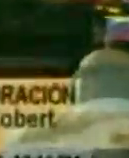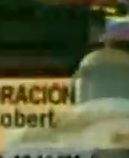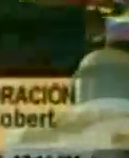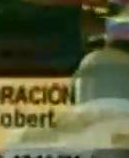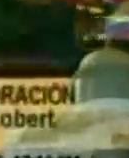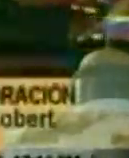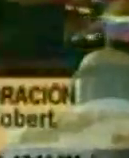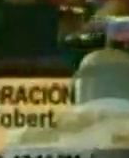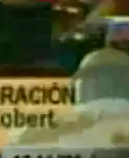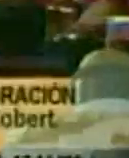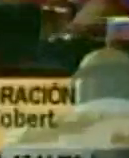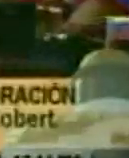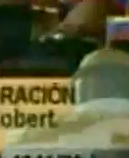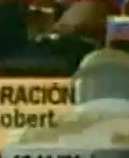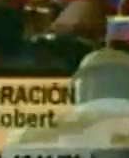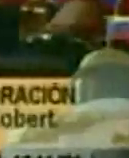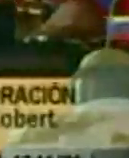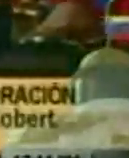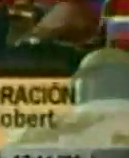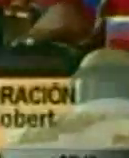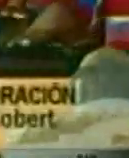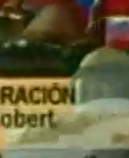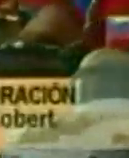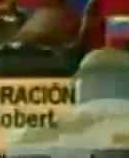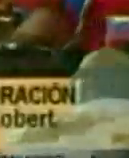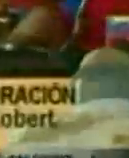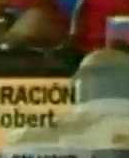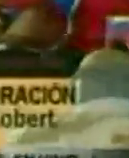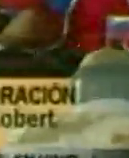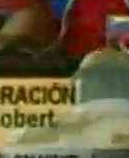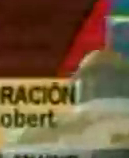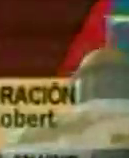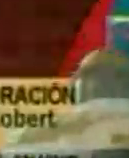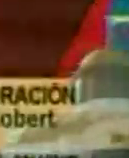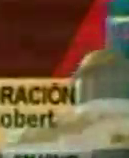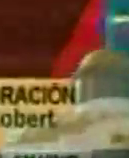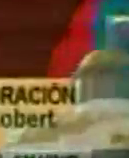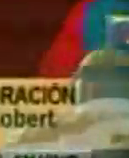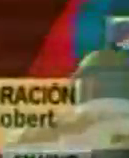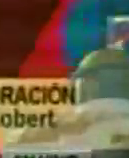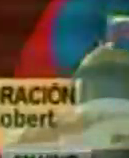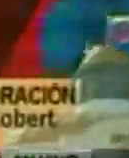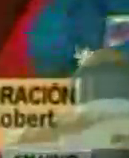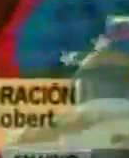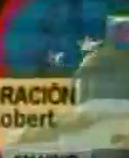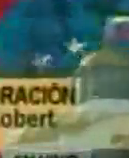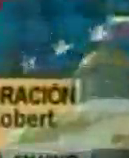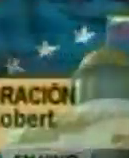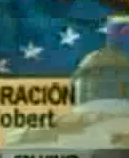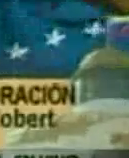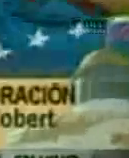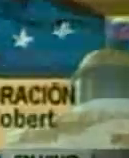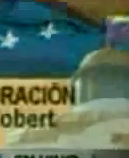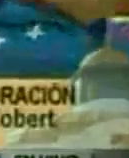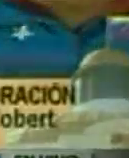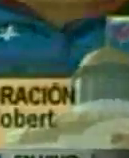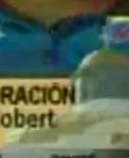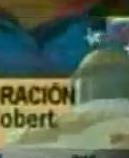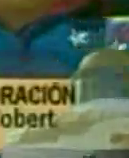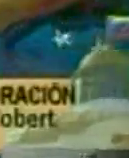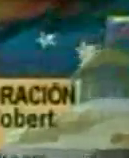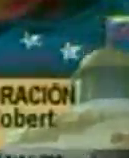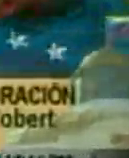Agradecemos desde la juventud a nuestro presidente Nicolás Maduro el esfuerzo hecho para que los autores materiales